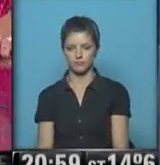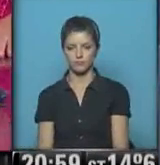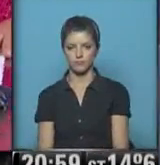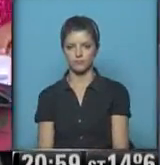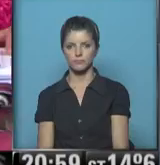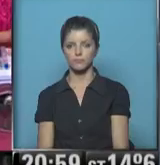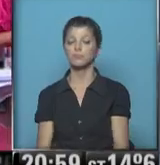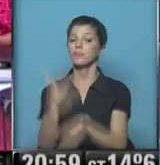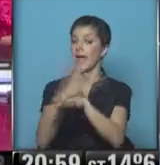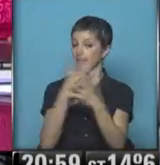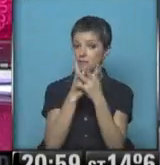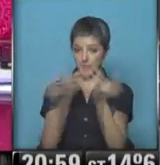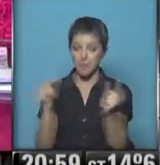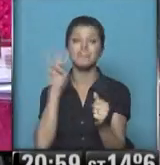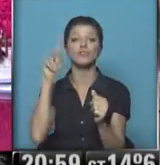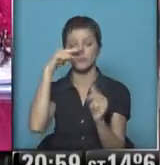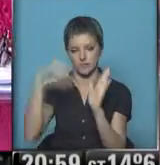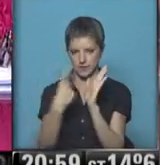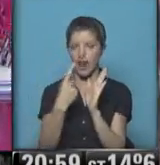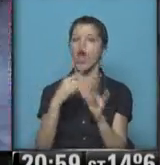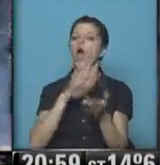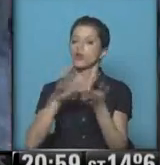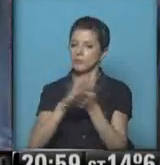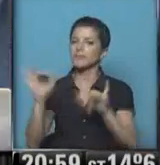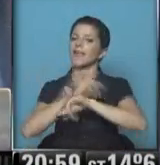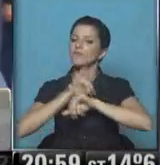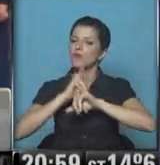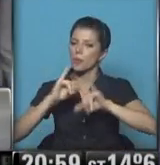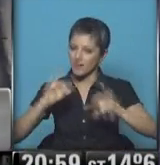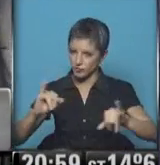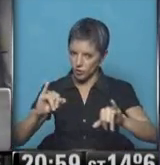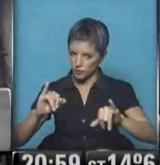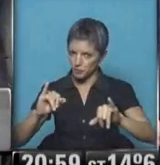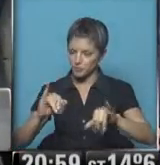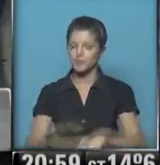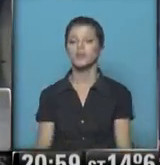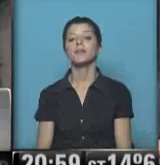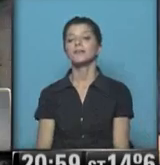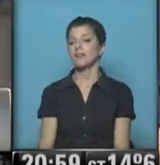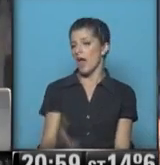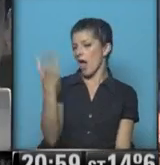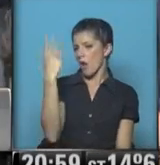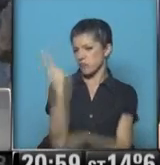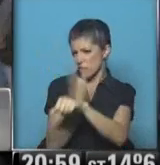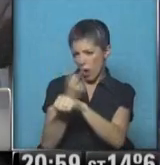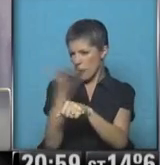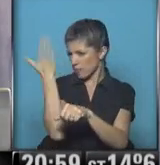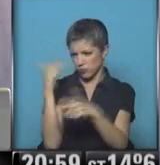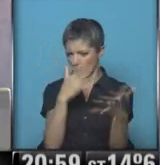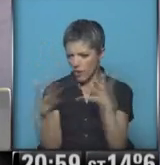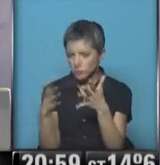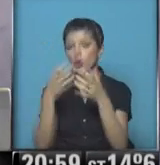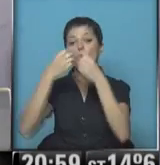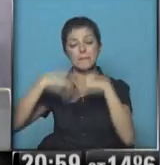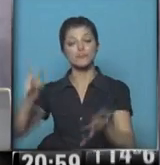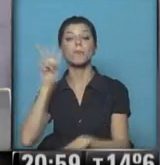antes de la despedida de visión 7 central reiteramos la información se concretó hace no mucho más de una hora cuando ni bien comenzamos